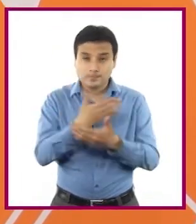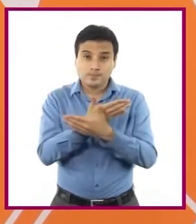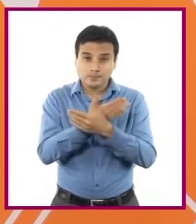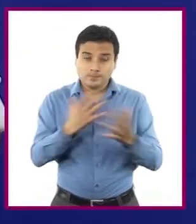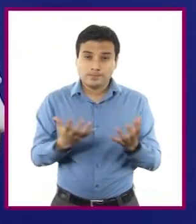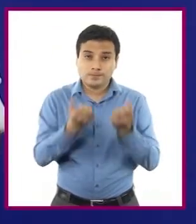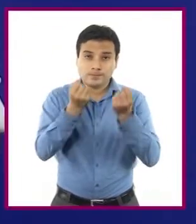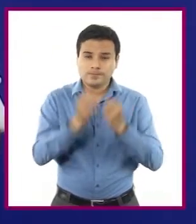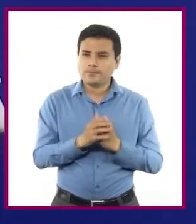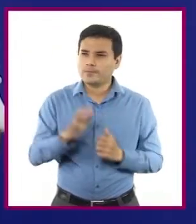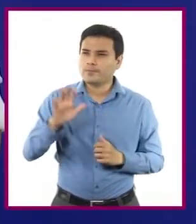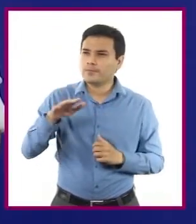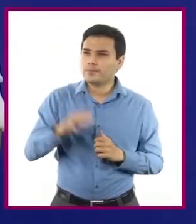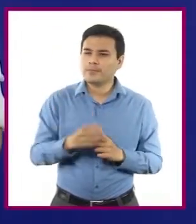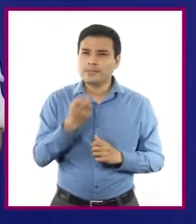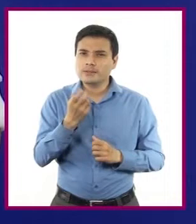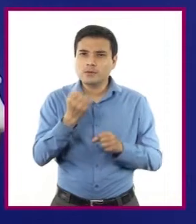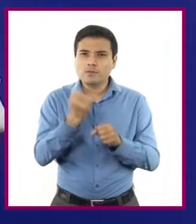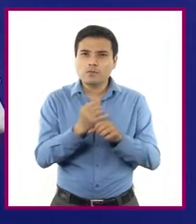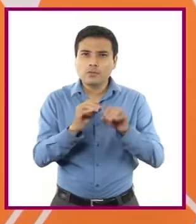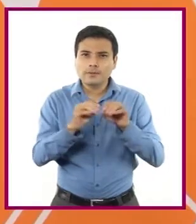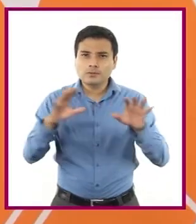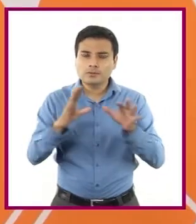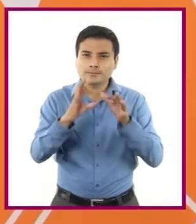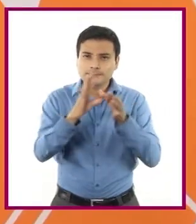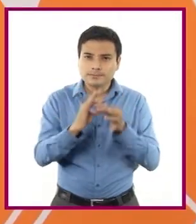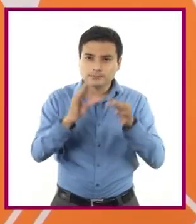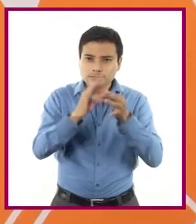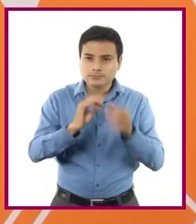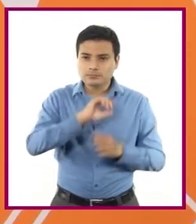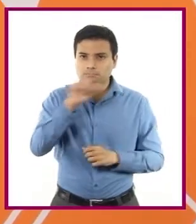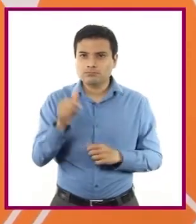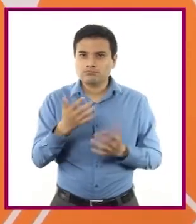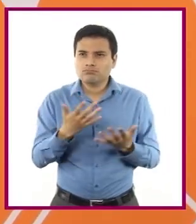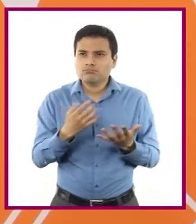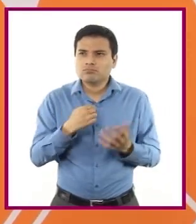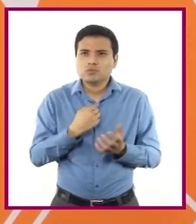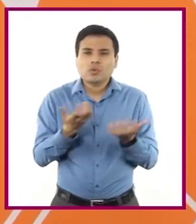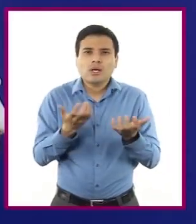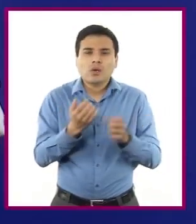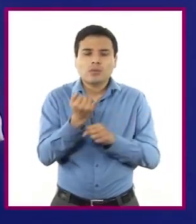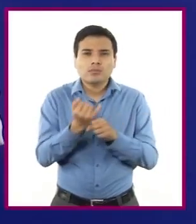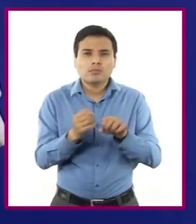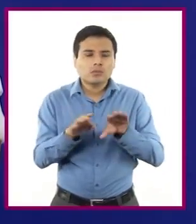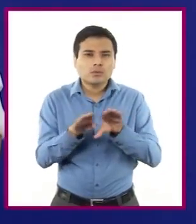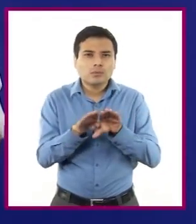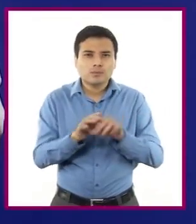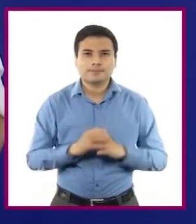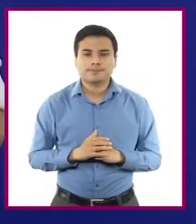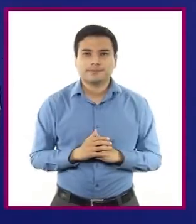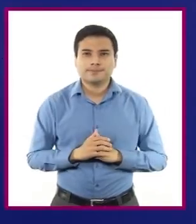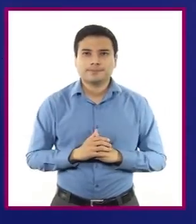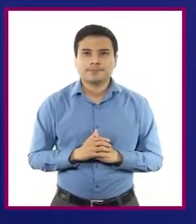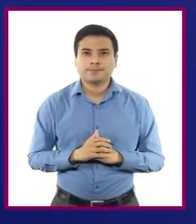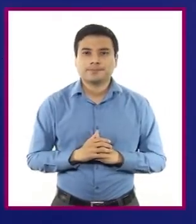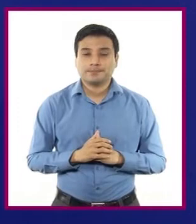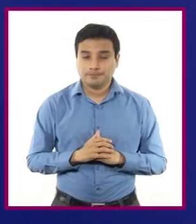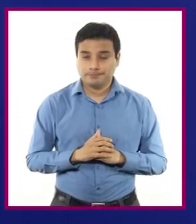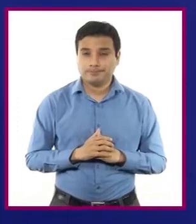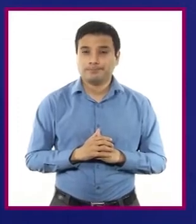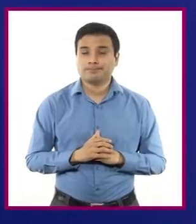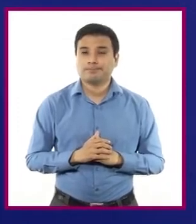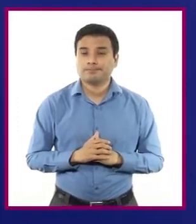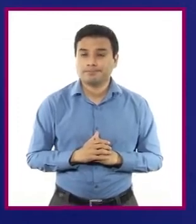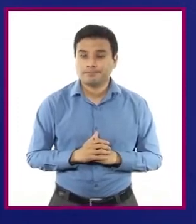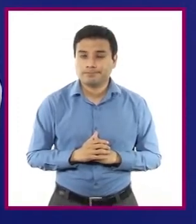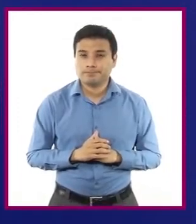Profesor, toda esta información que hemos revisado, ¿cómo la podría aprovechar para nuestra investigación? Tal vez no se